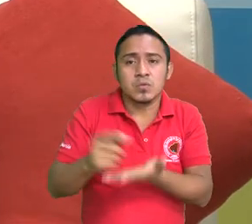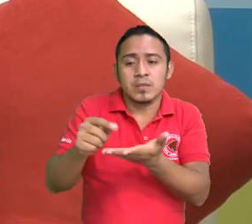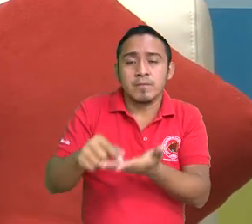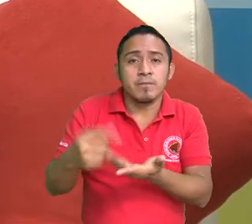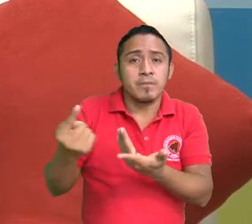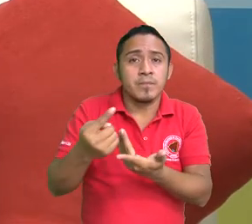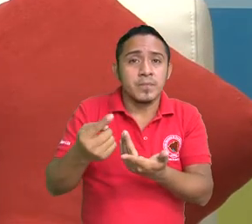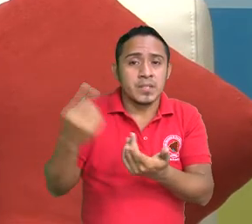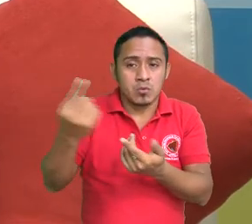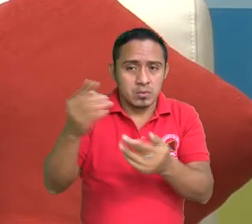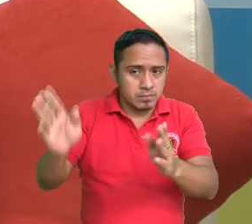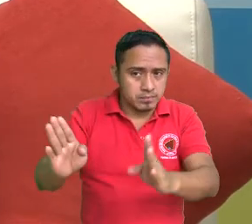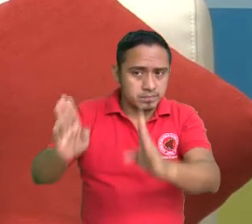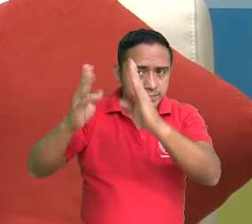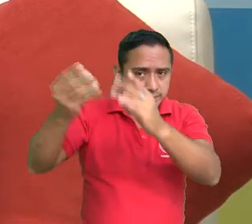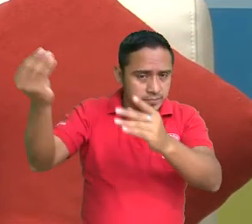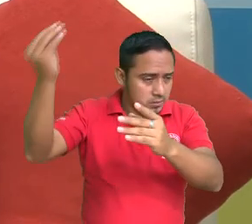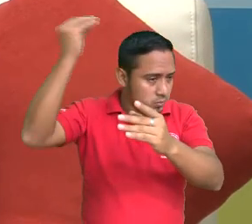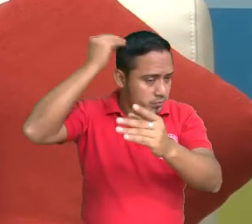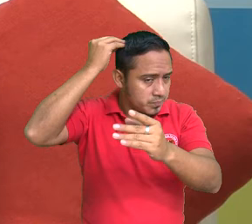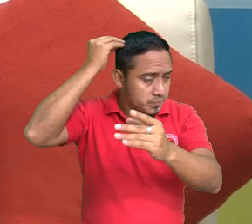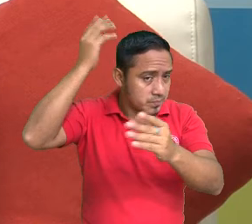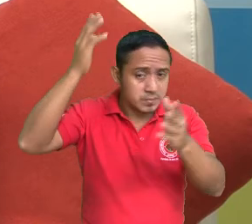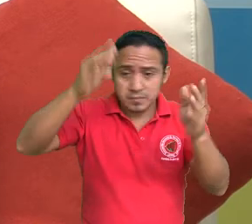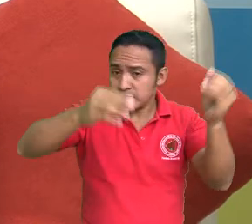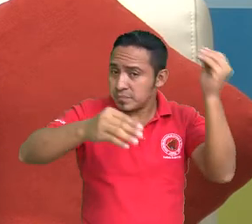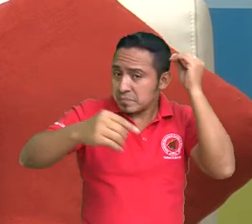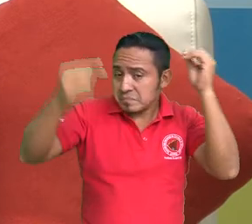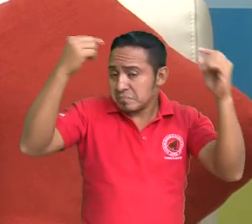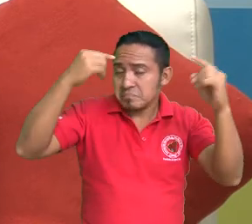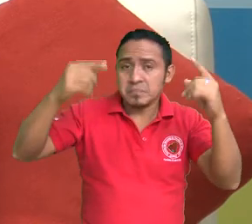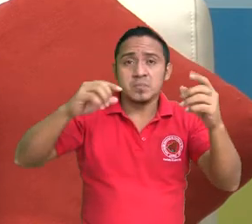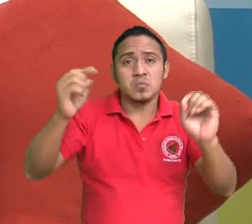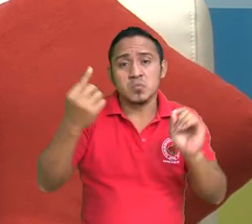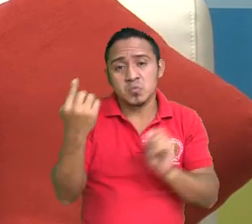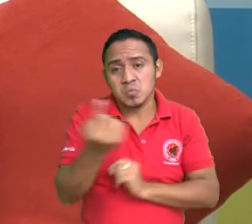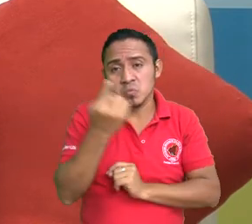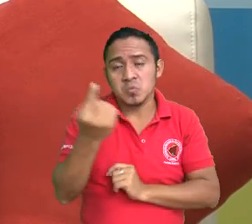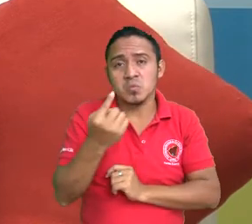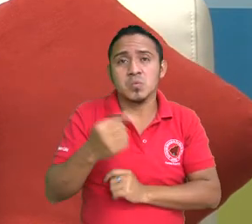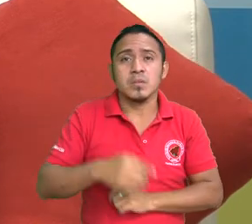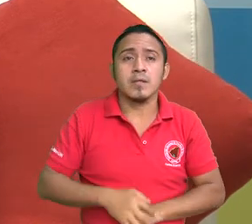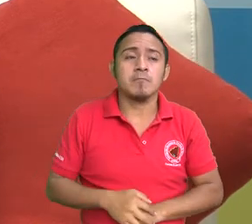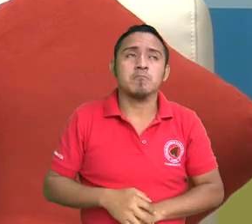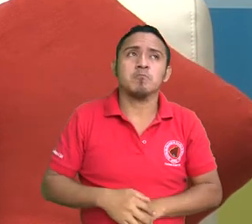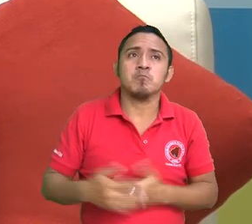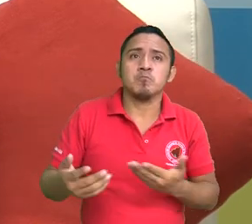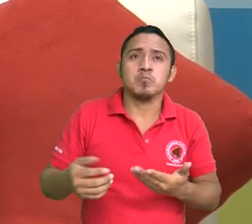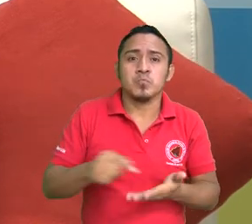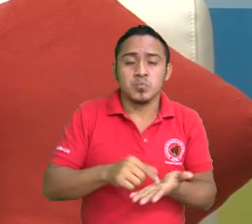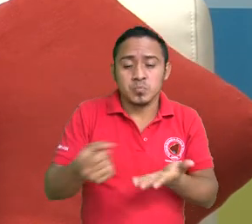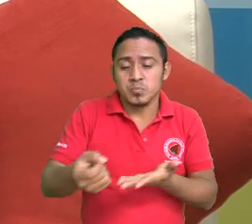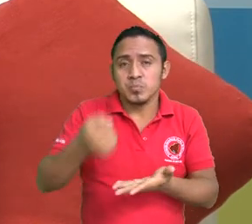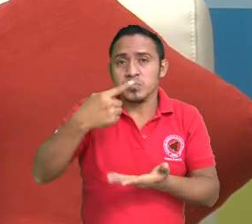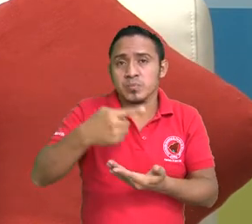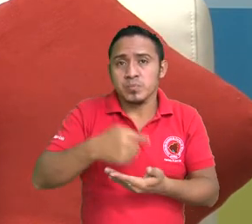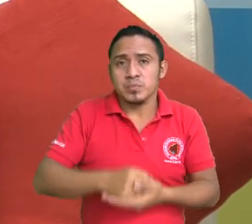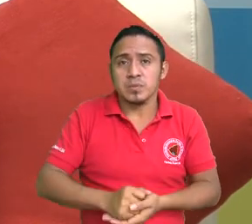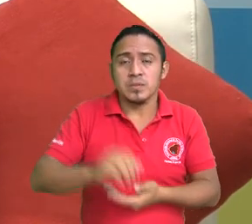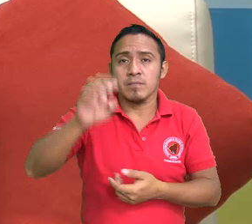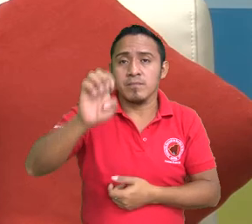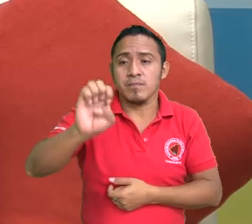tratamiento localizado a nivel de la lesión, o puedo aplicar tratamientos a base de esteroides, de